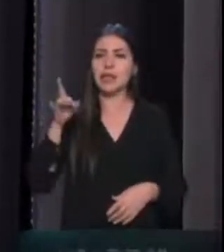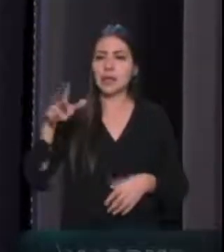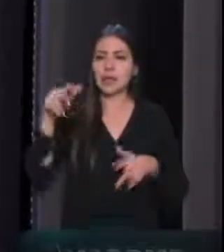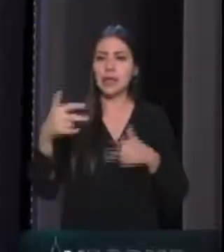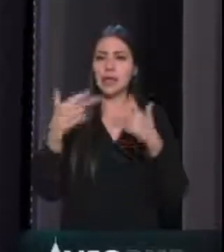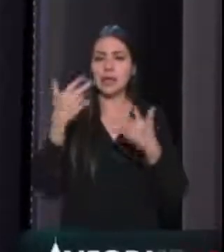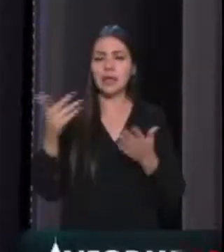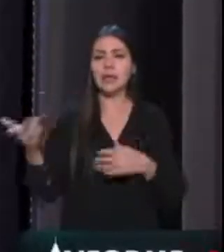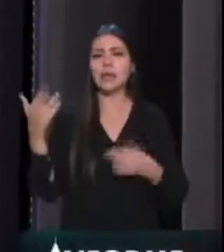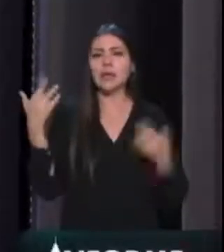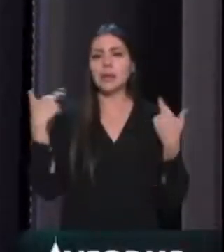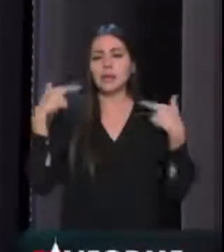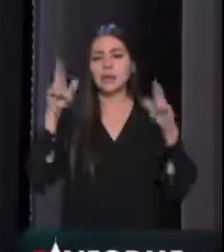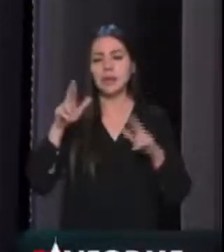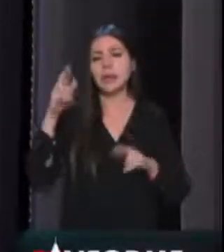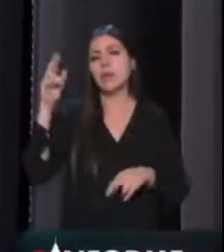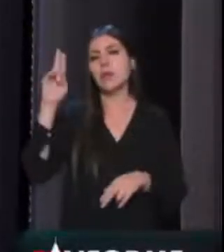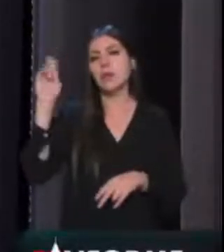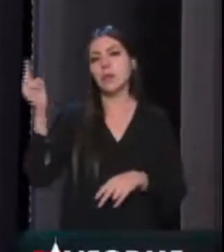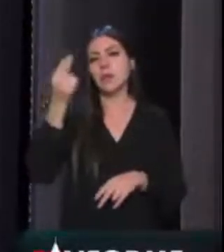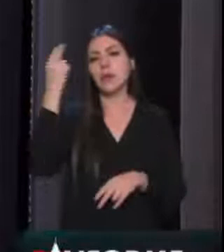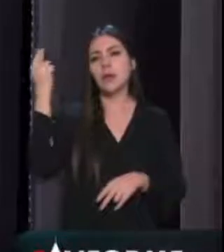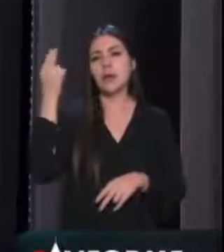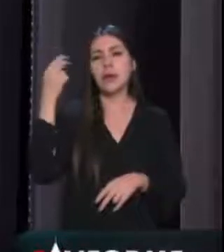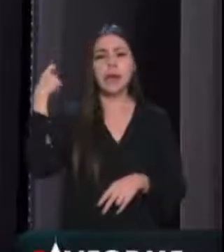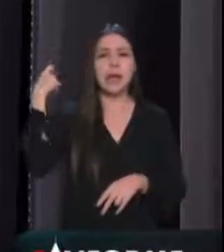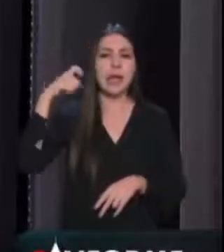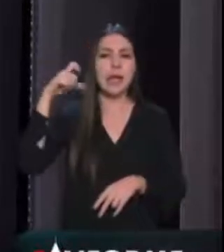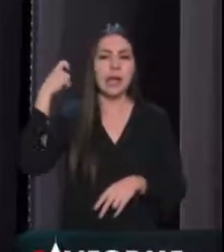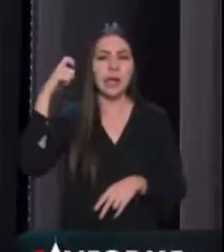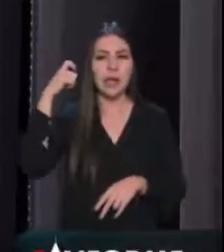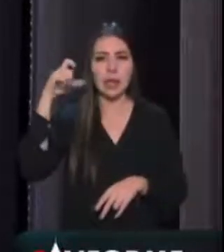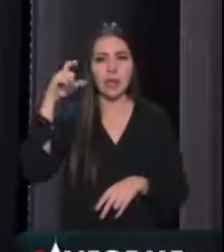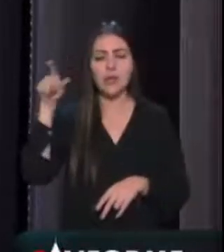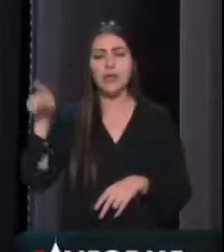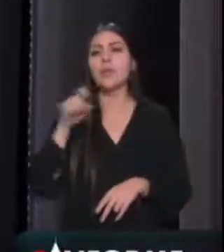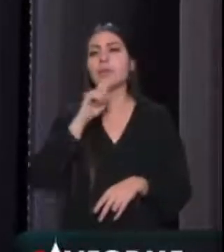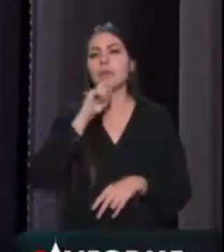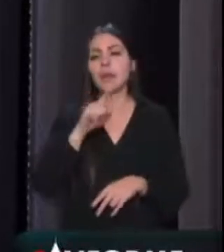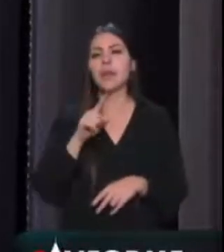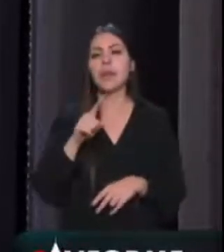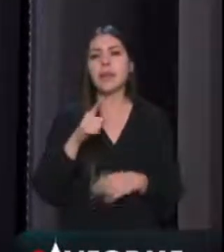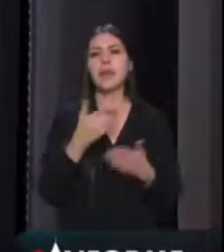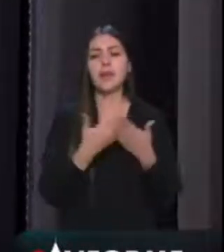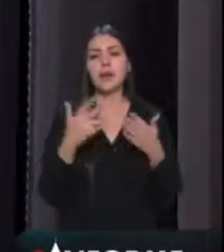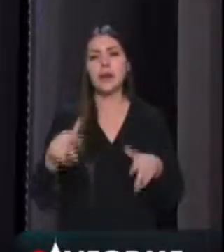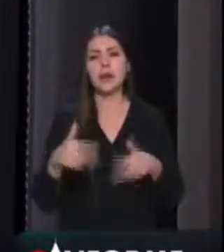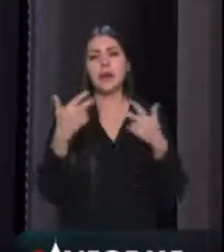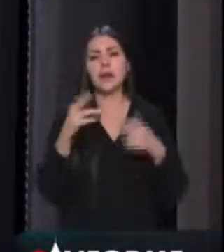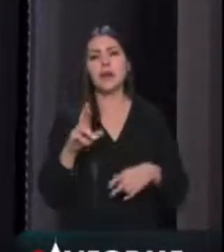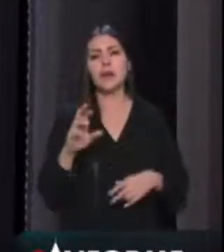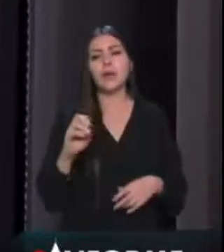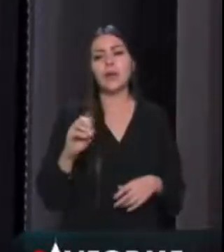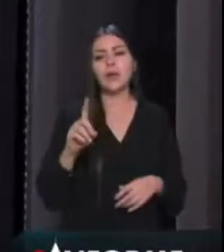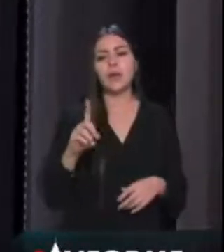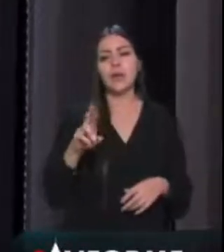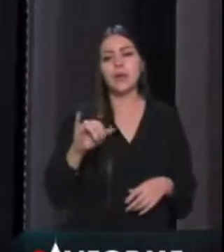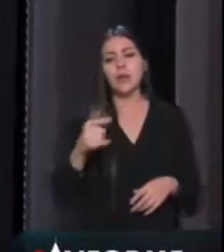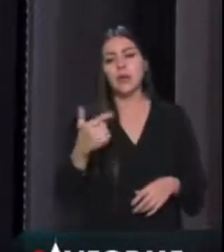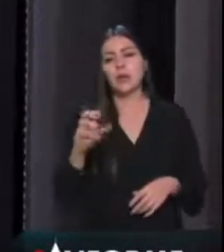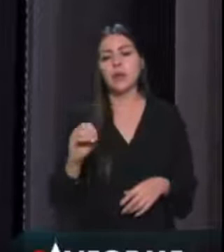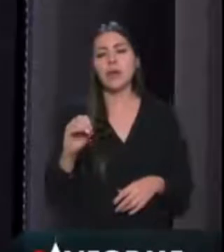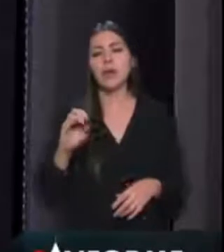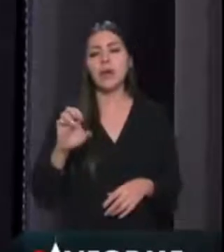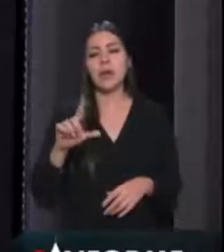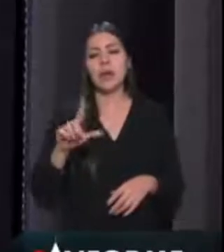es profesor de la Facultad de Ingeniería en la Universidad Autónoma de Querétaro, y también estará con nosotros, ya está con nosotros, Rodrigo